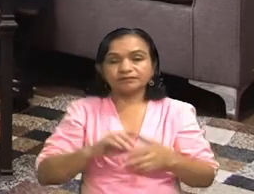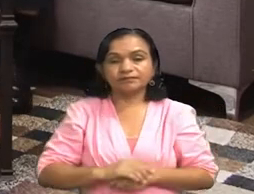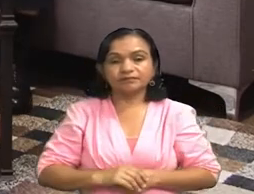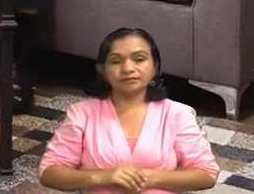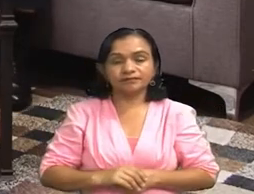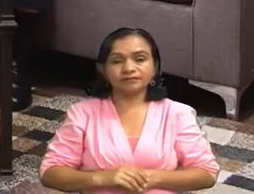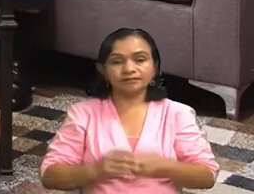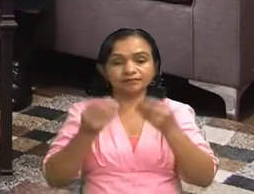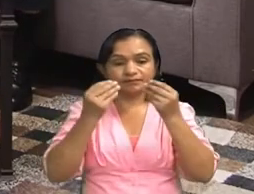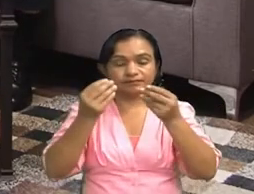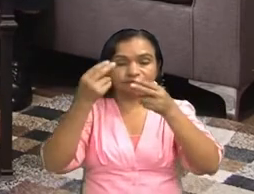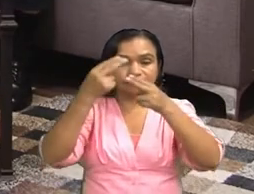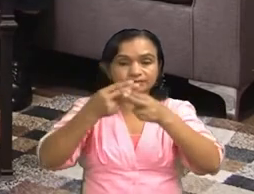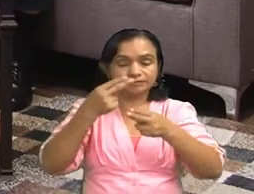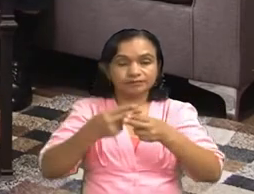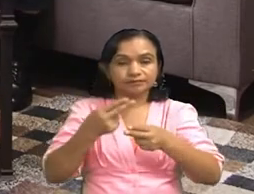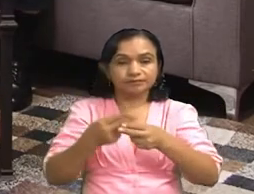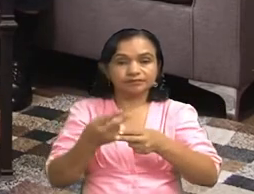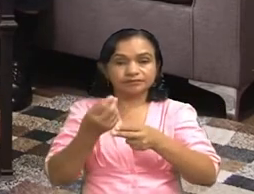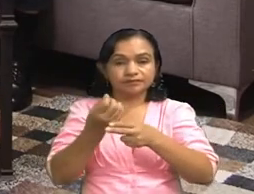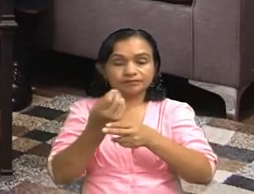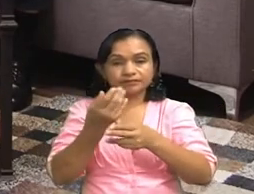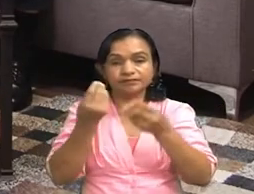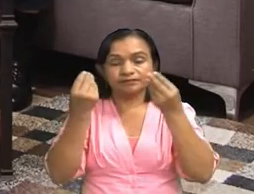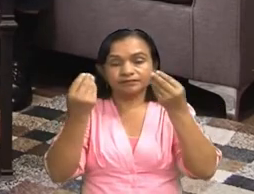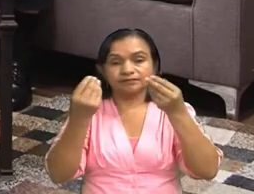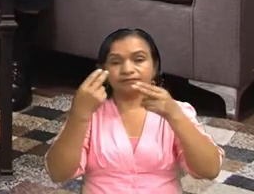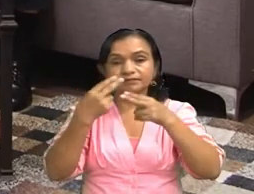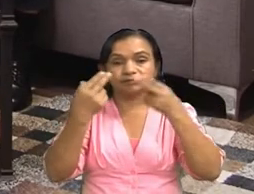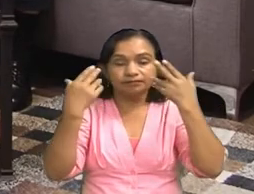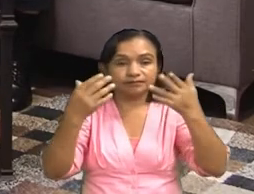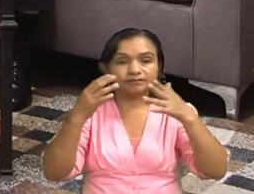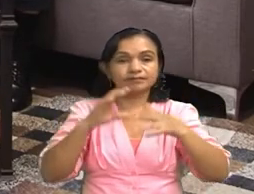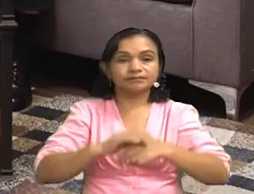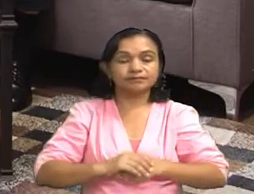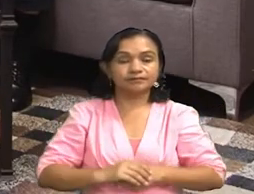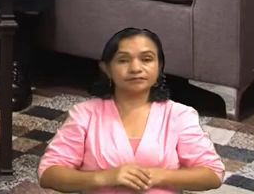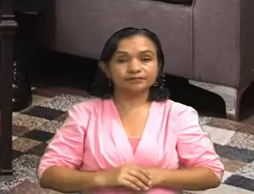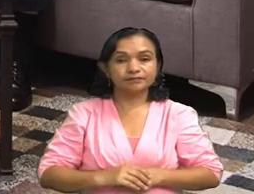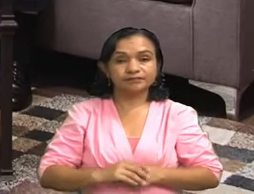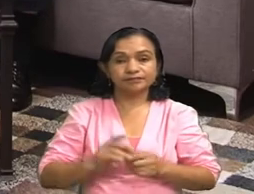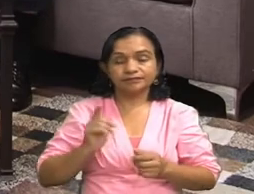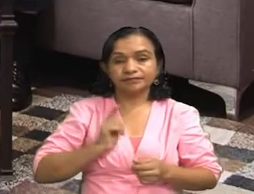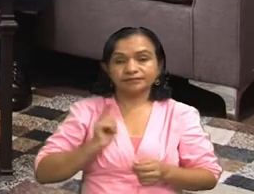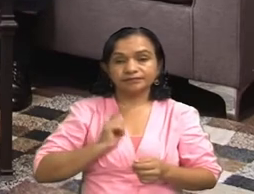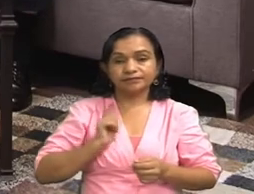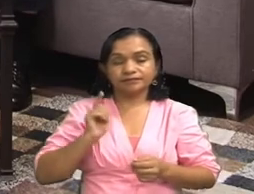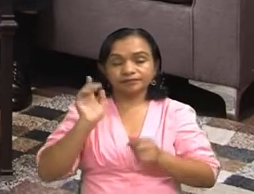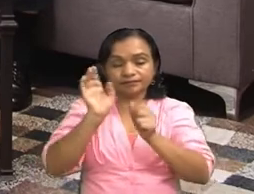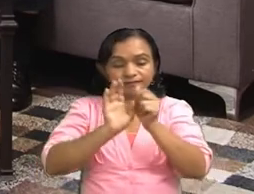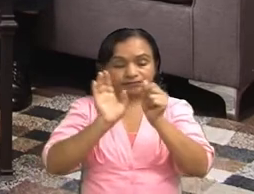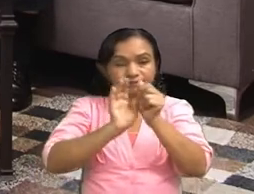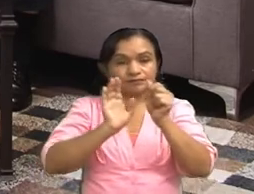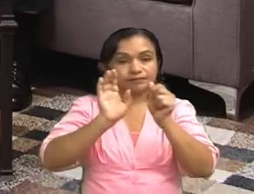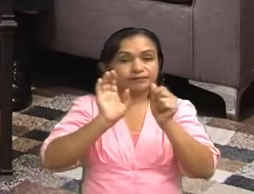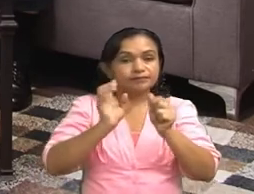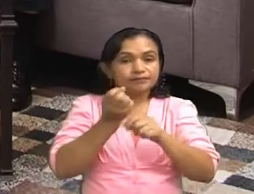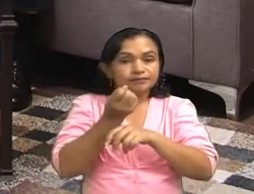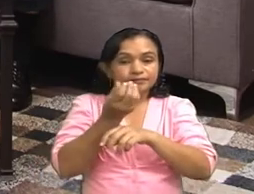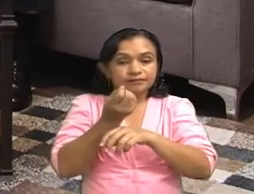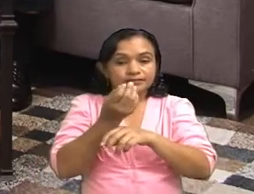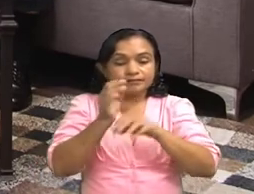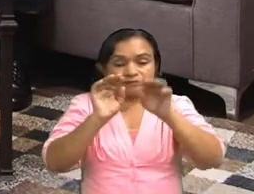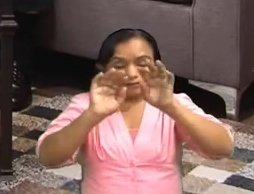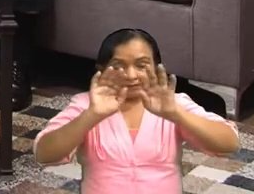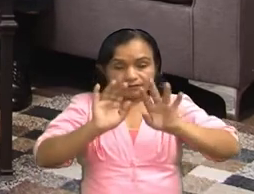muchos registros sobre la línea de la alcaldía, nos creamos mucha capacidad de mutuamente. Okay. Y tenemos un sistema en cada alcaldía, o sea, tiene una